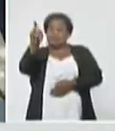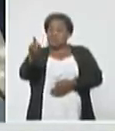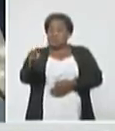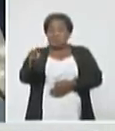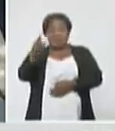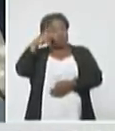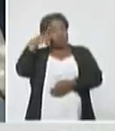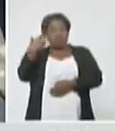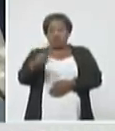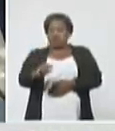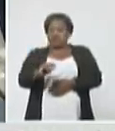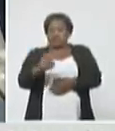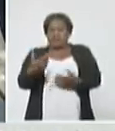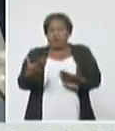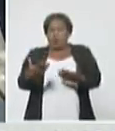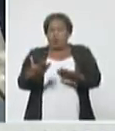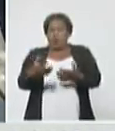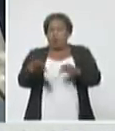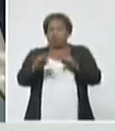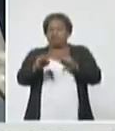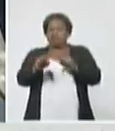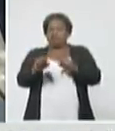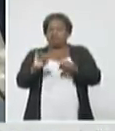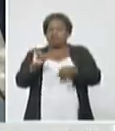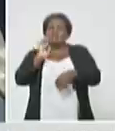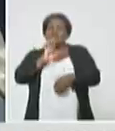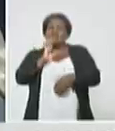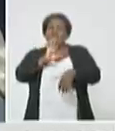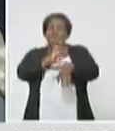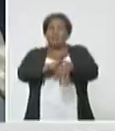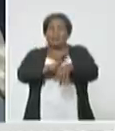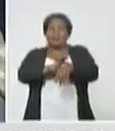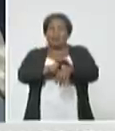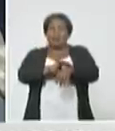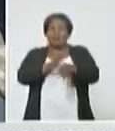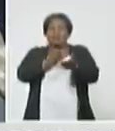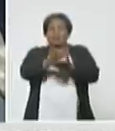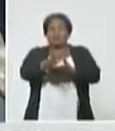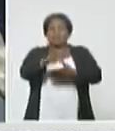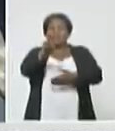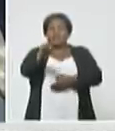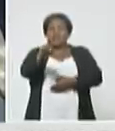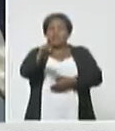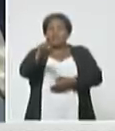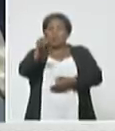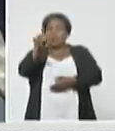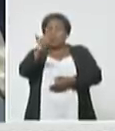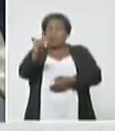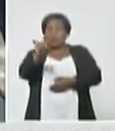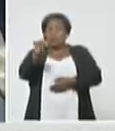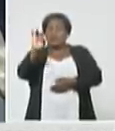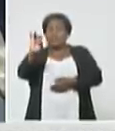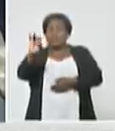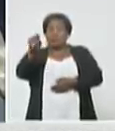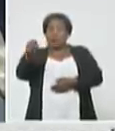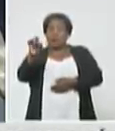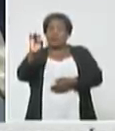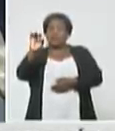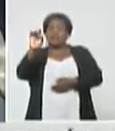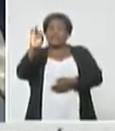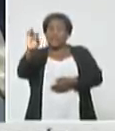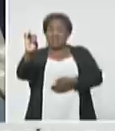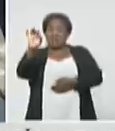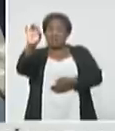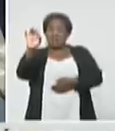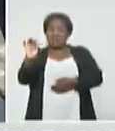infección y se mantienen los 199, que es el 7,7% de los casos diagnosticados